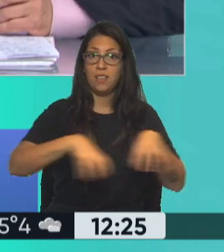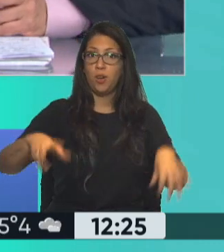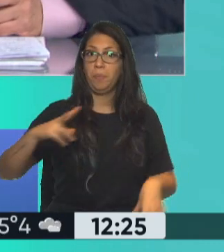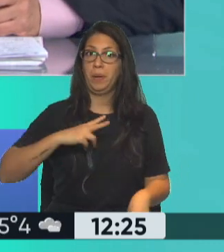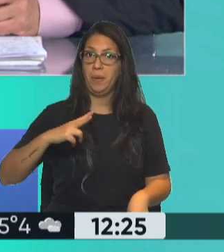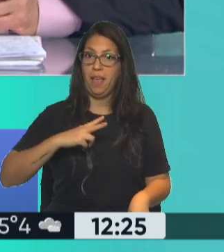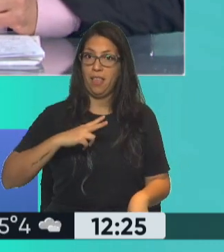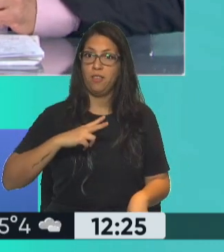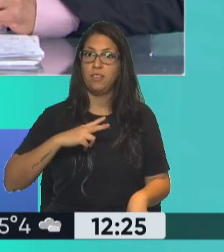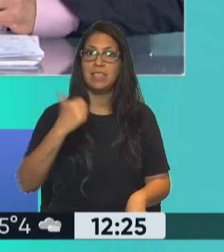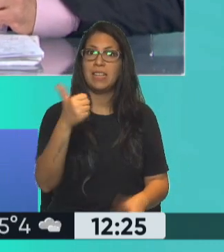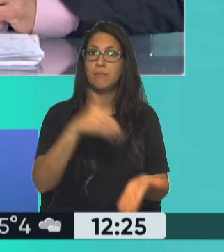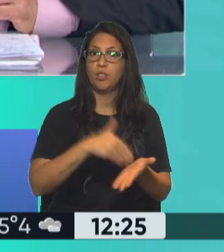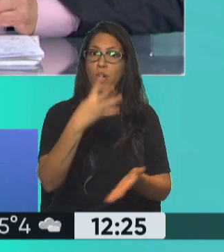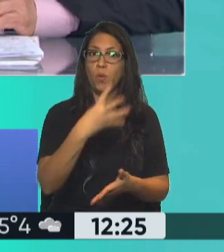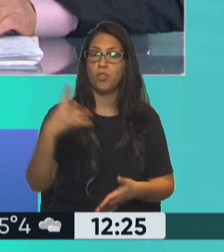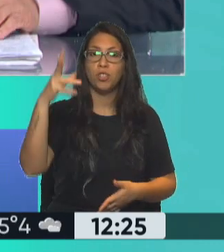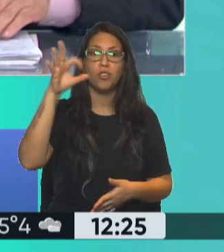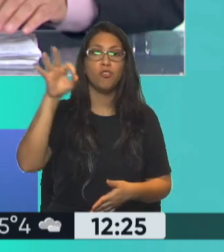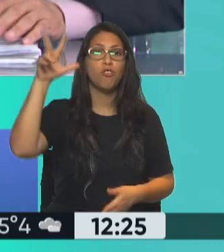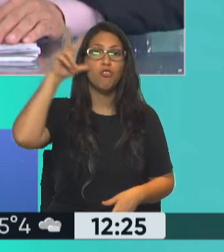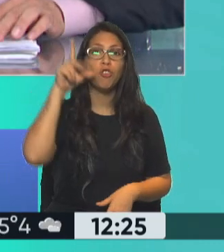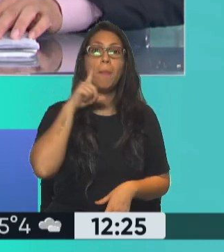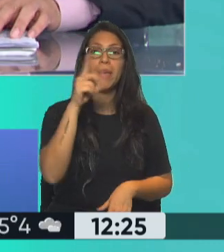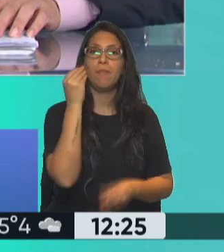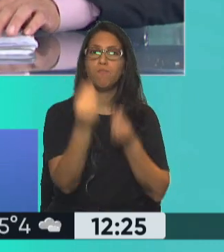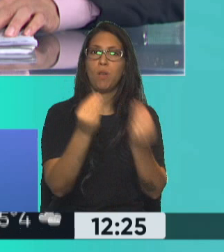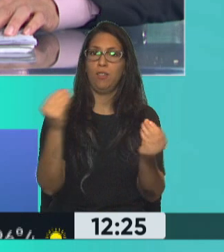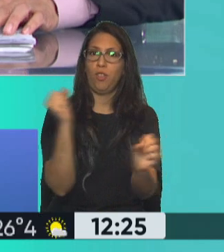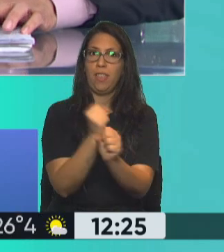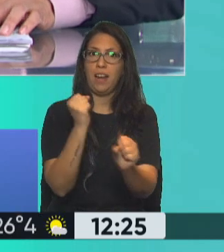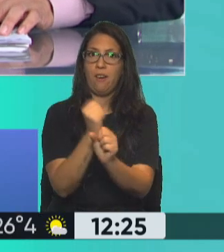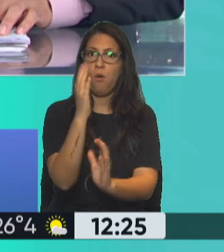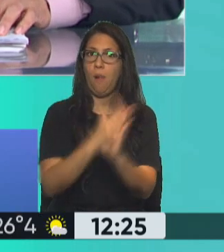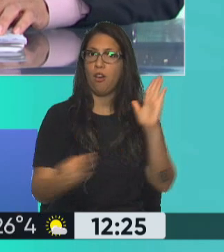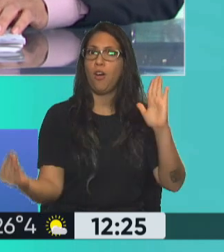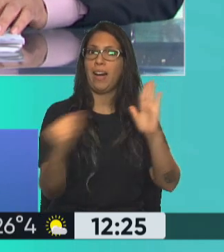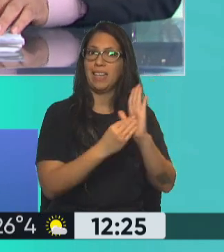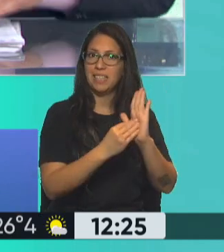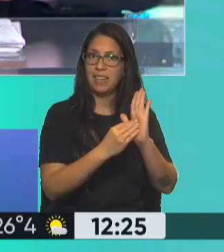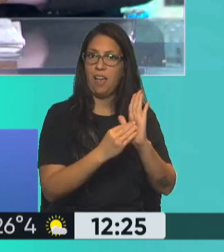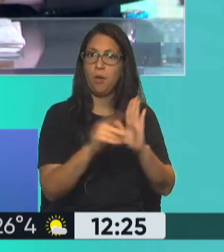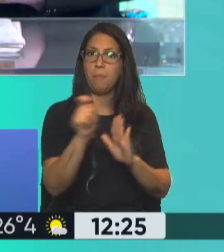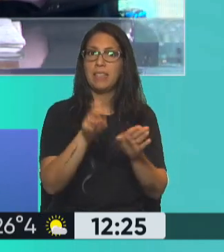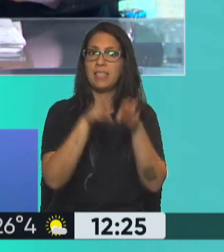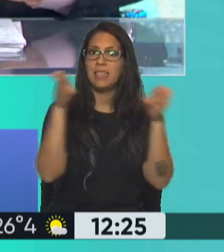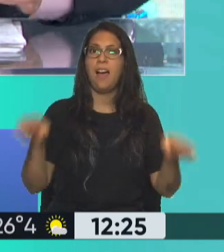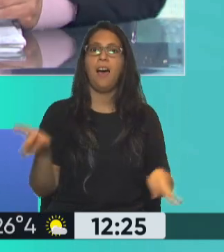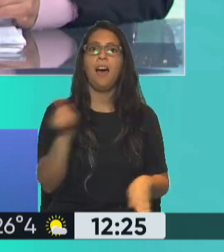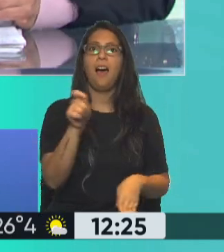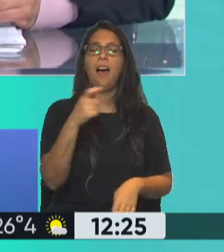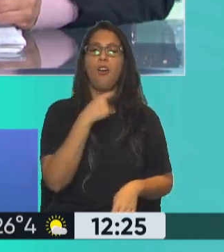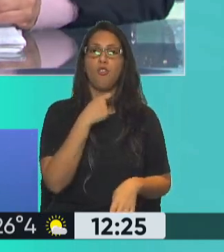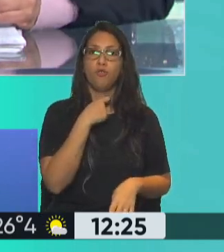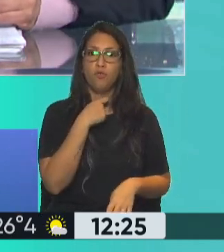que llegó a 6.408.000 puestos de trabajo registrados en el mes de agosto. Esto implica